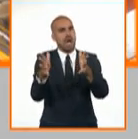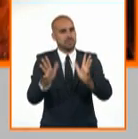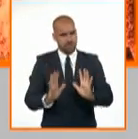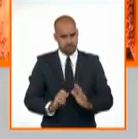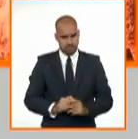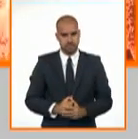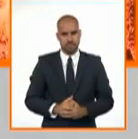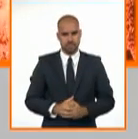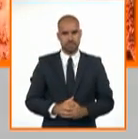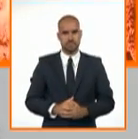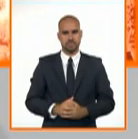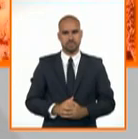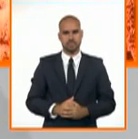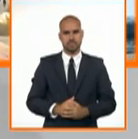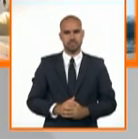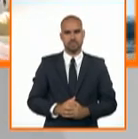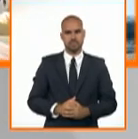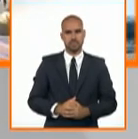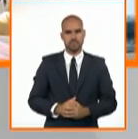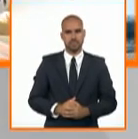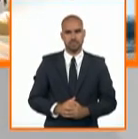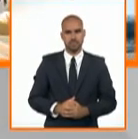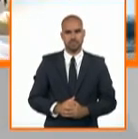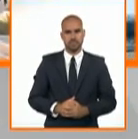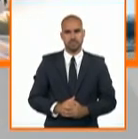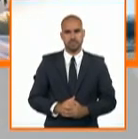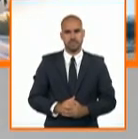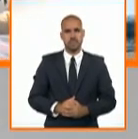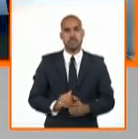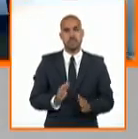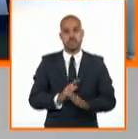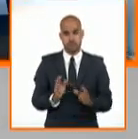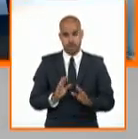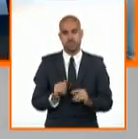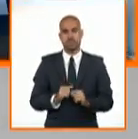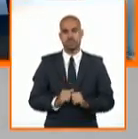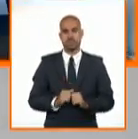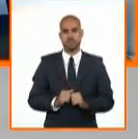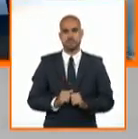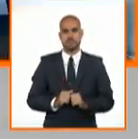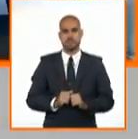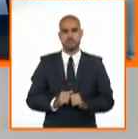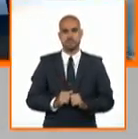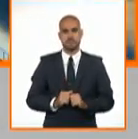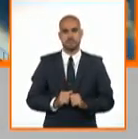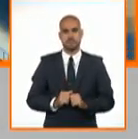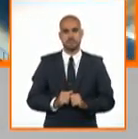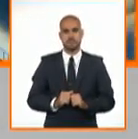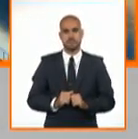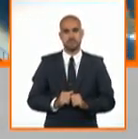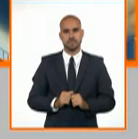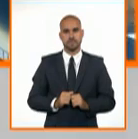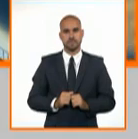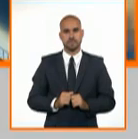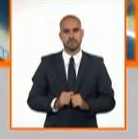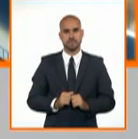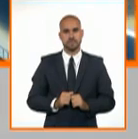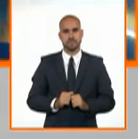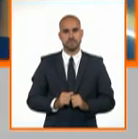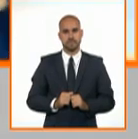este proceso de salida reiterada hemos tenido que ir buscándole